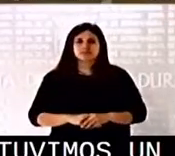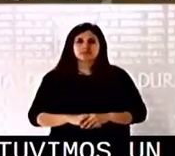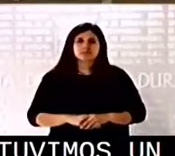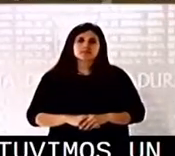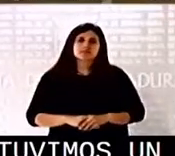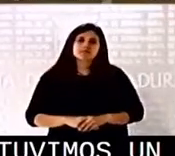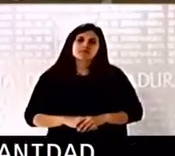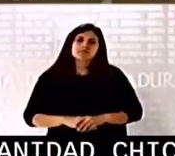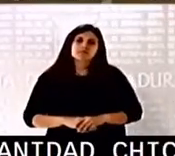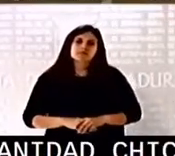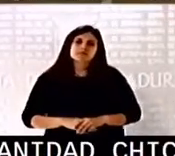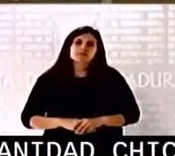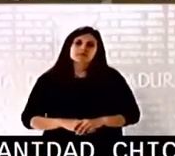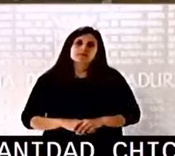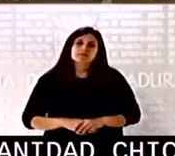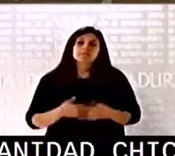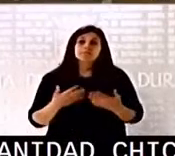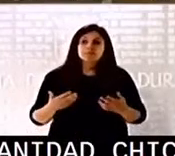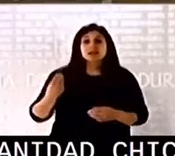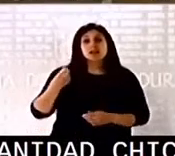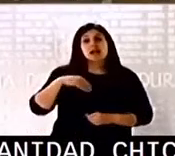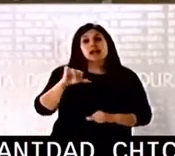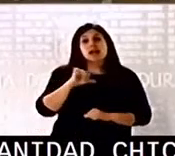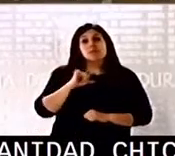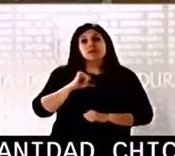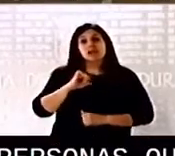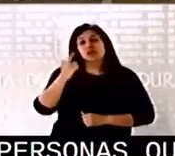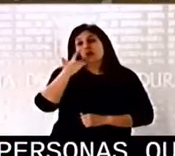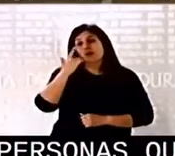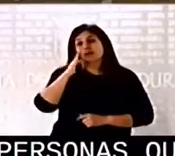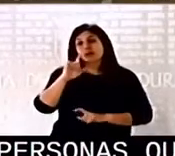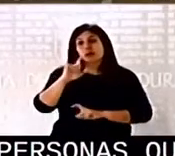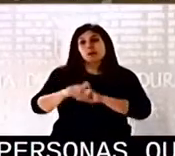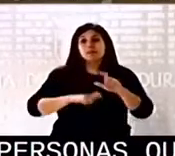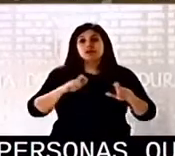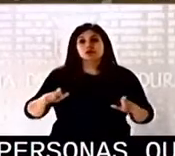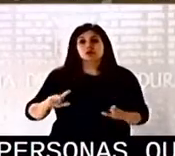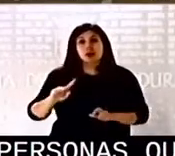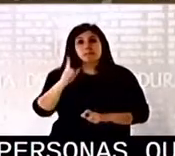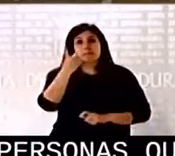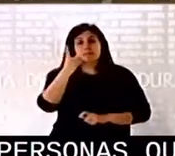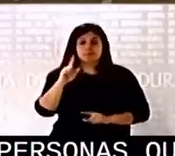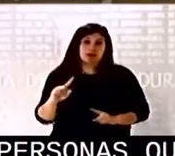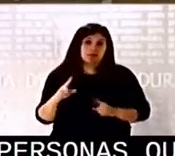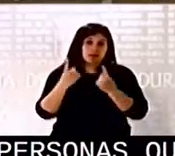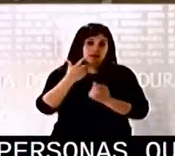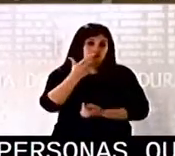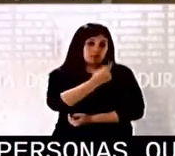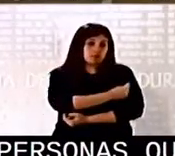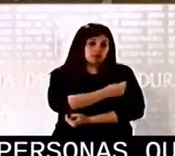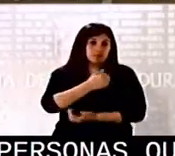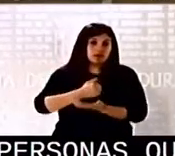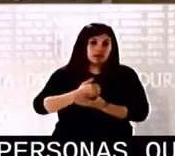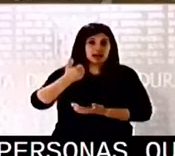Ratificó la respuesta que estaban esperando las personas que estaban primo vacunadas con AstraZeneca.